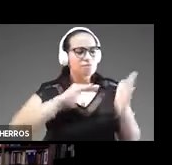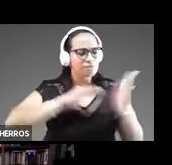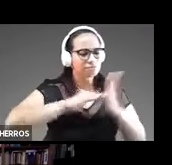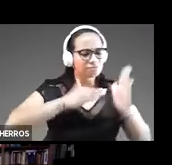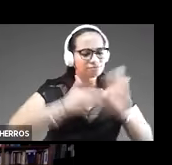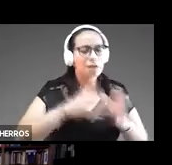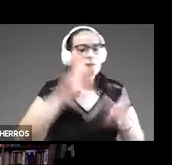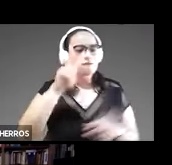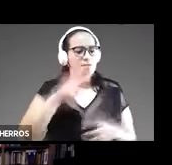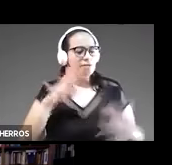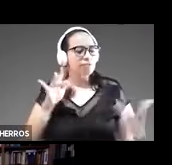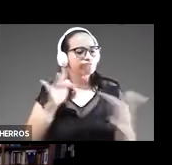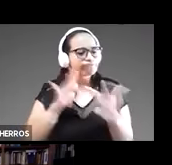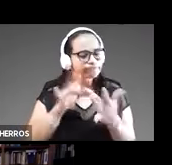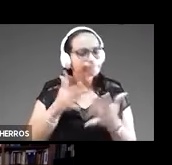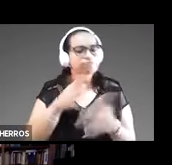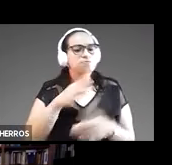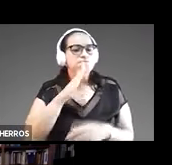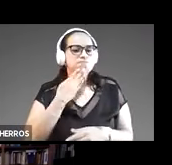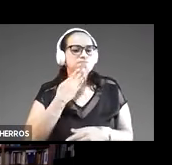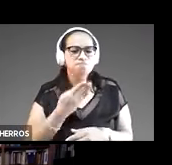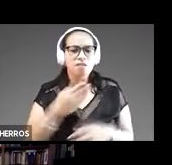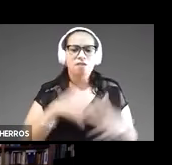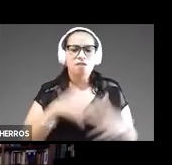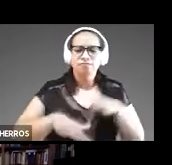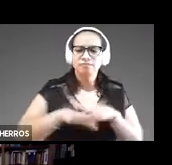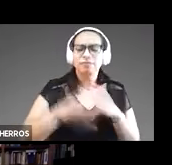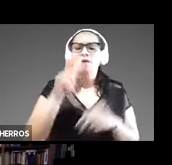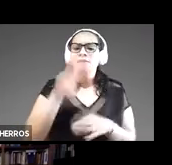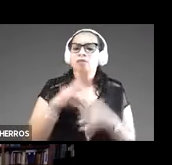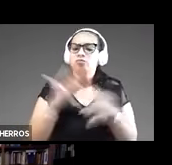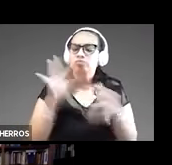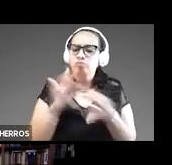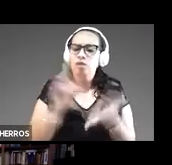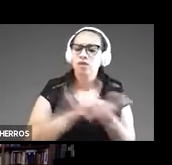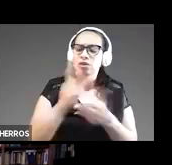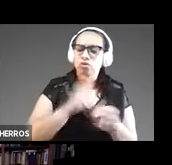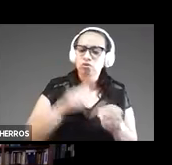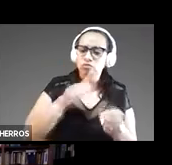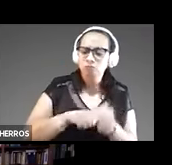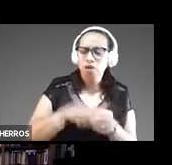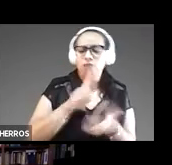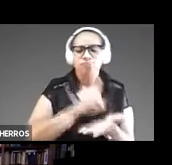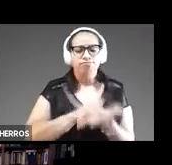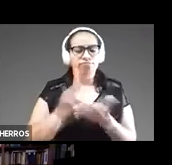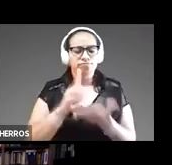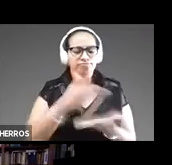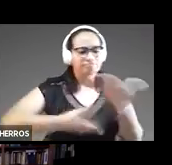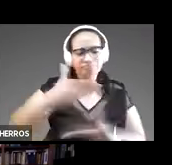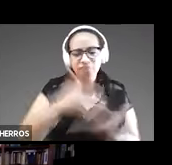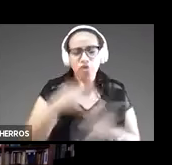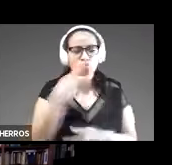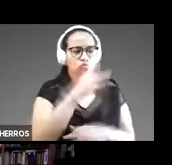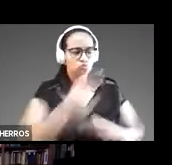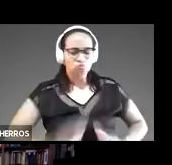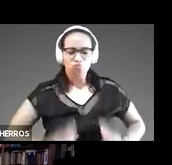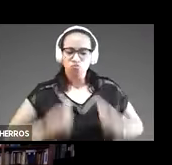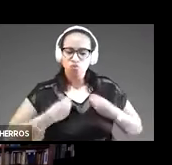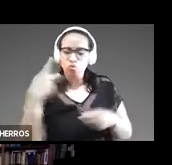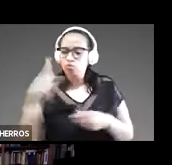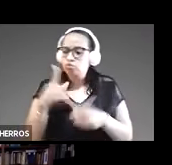los DESCA, que realmente hablemos de derechos sociales, de derechos ambientales en mi vida, tu relato, nuestro relato, un